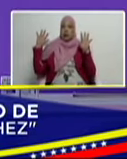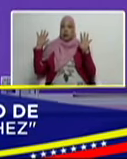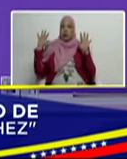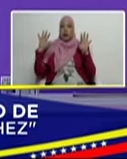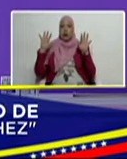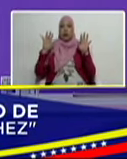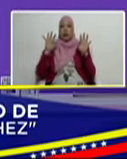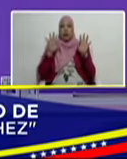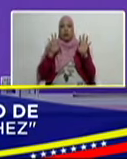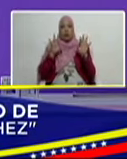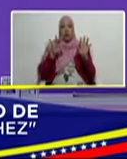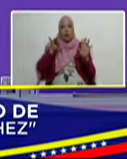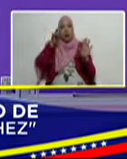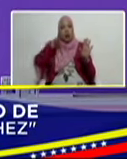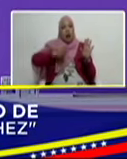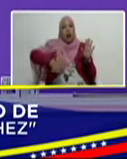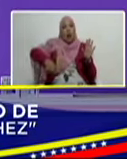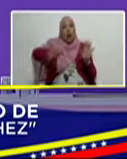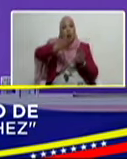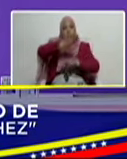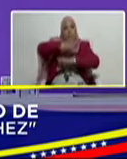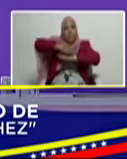¿Recuerdan las imágenes en el panteón?